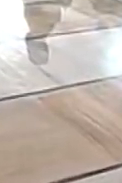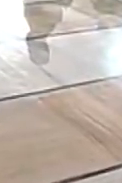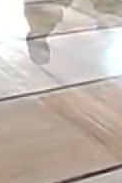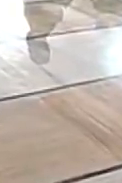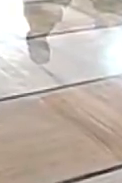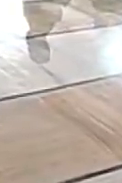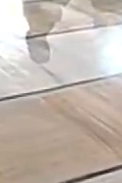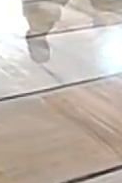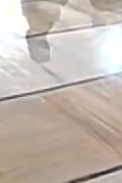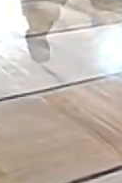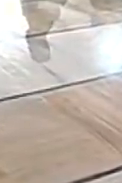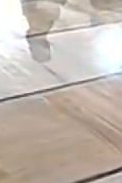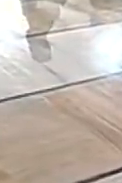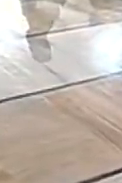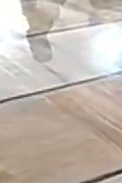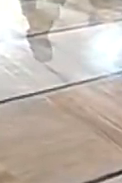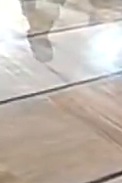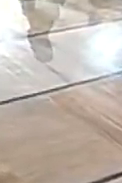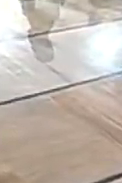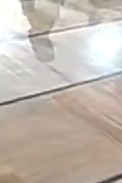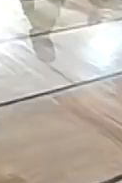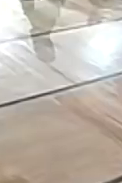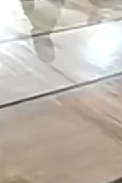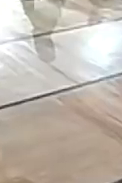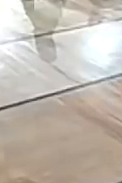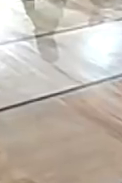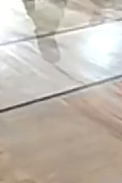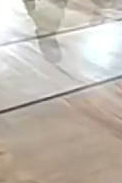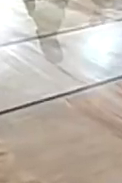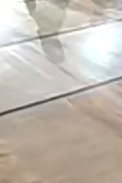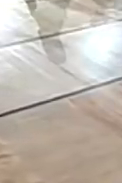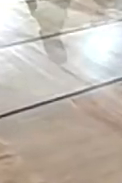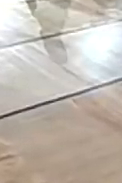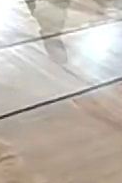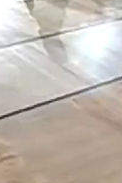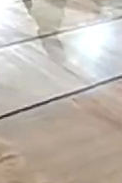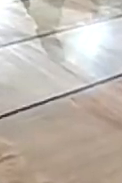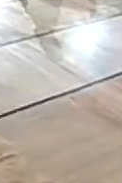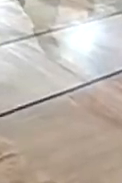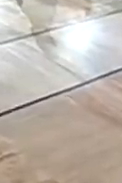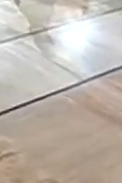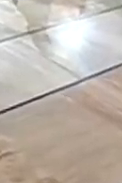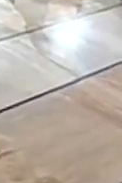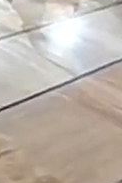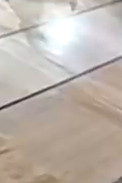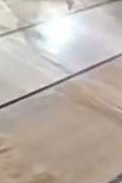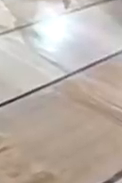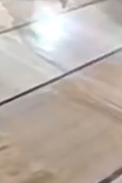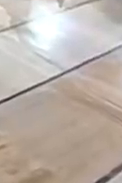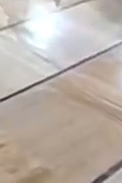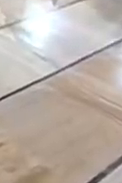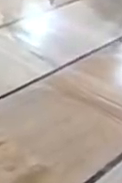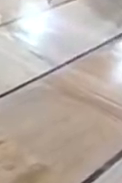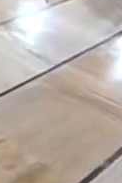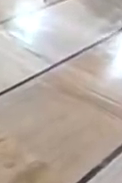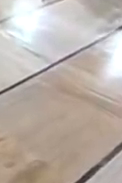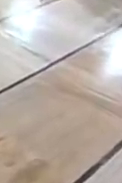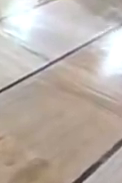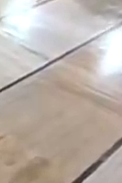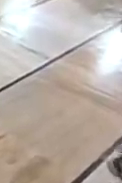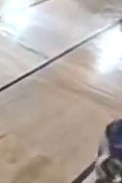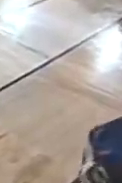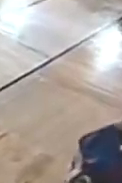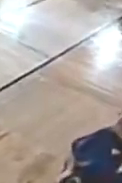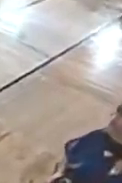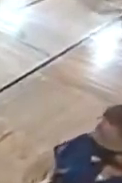Este portal Vitrina Venezuela es un mecanismo para la expansión de las fuerzas productivas nacionales, específicamente de los pequeños